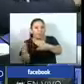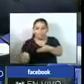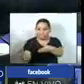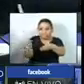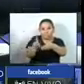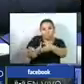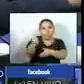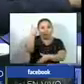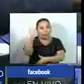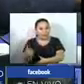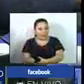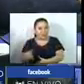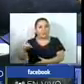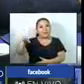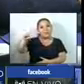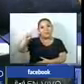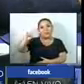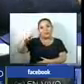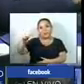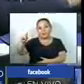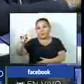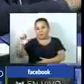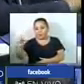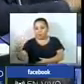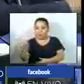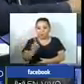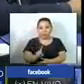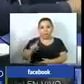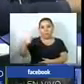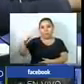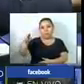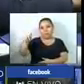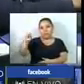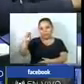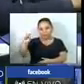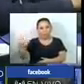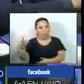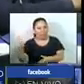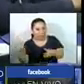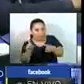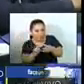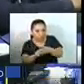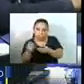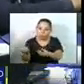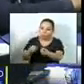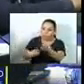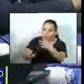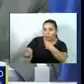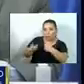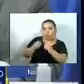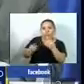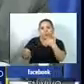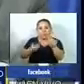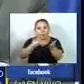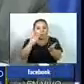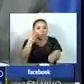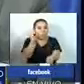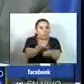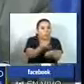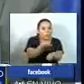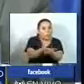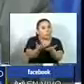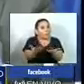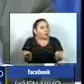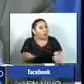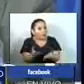superintendente del sistema financiero Gustavo Villa Toro esto con la intención de recibir sus aportes en torno a las propuestas que